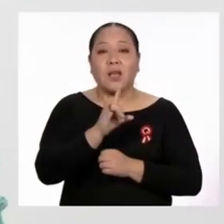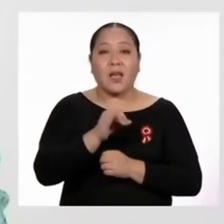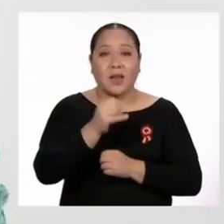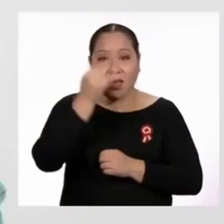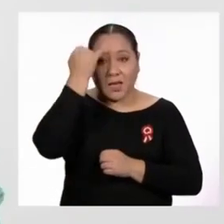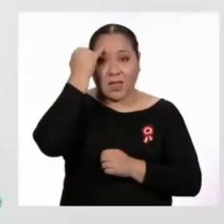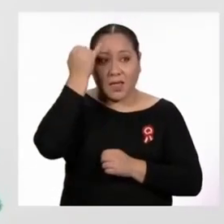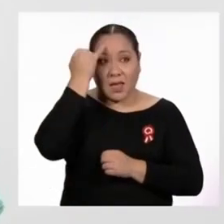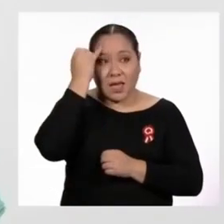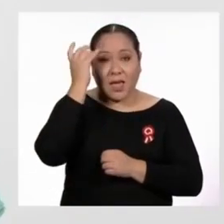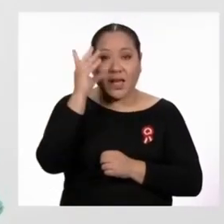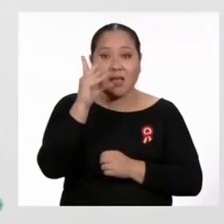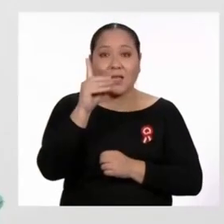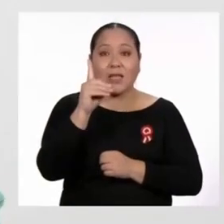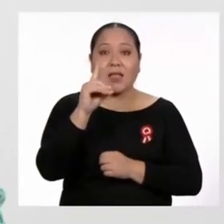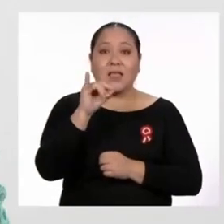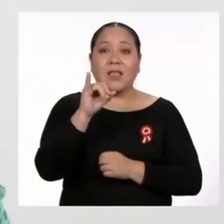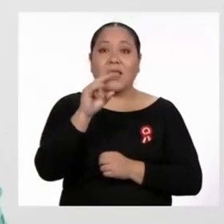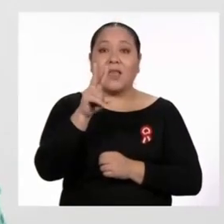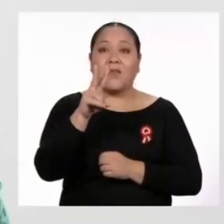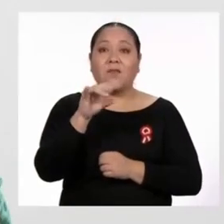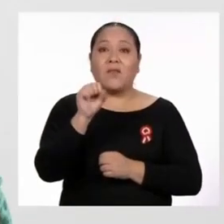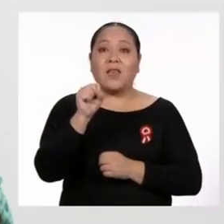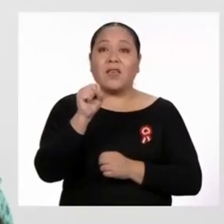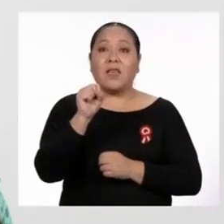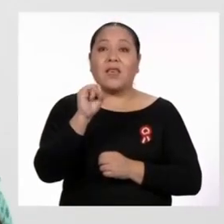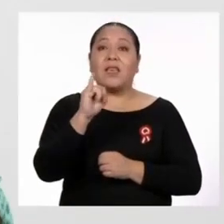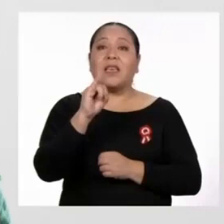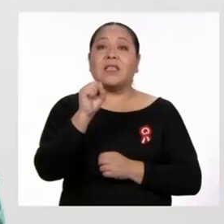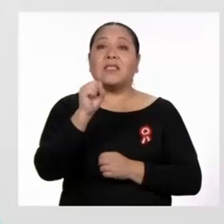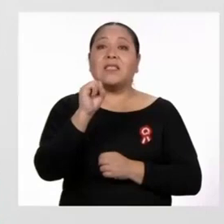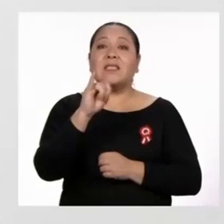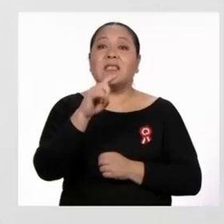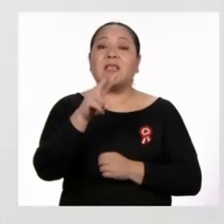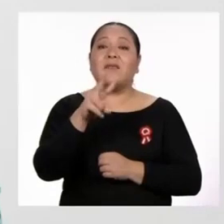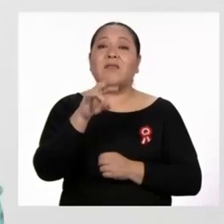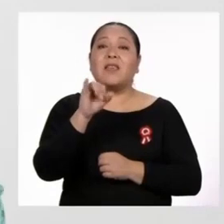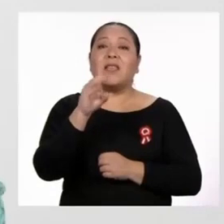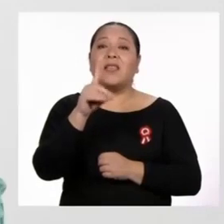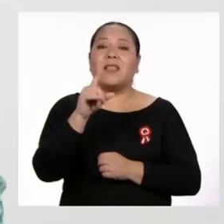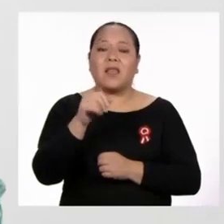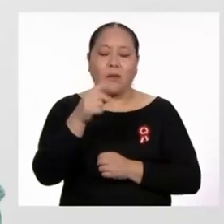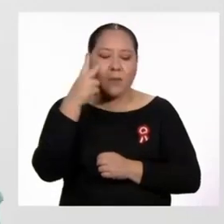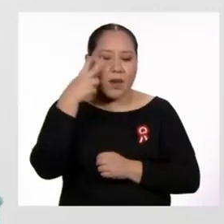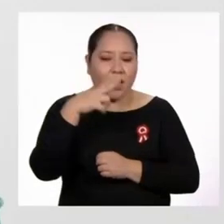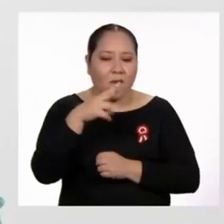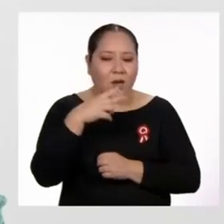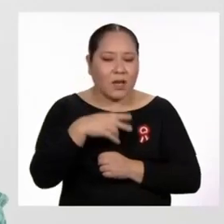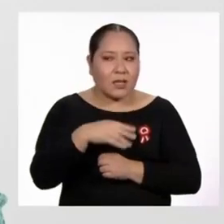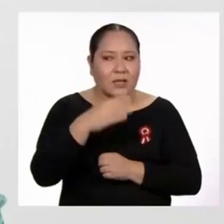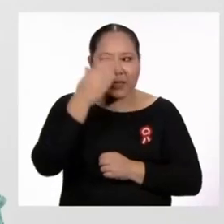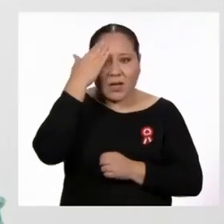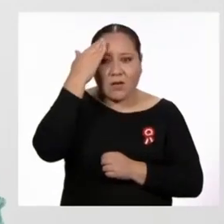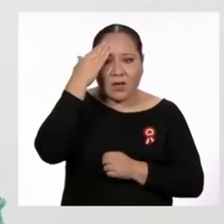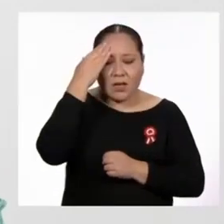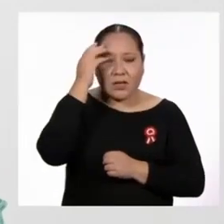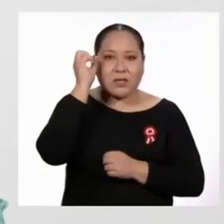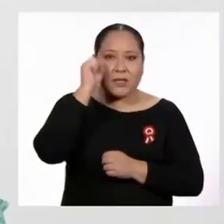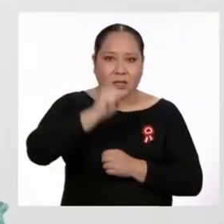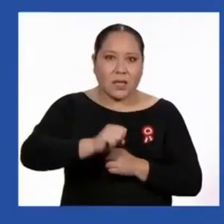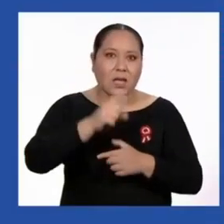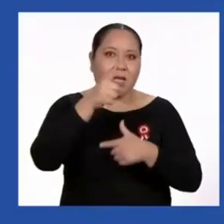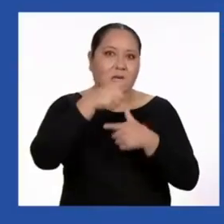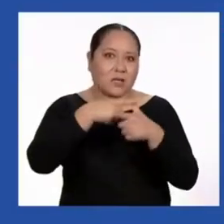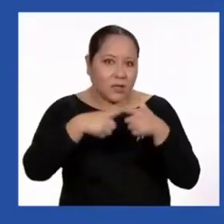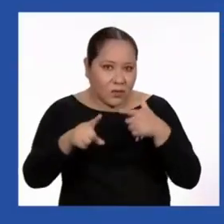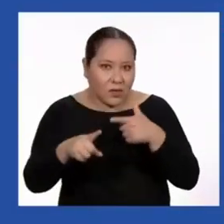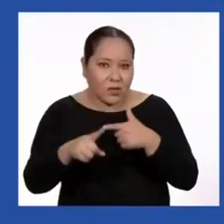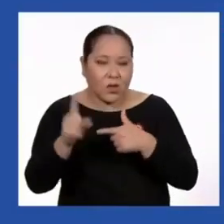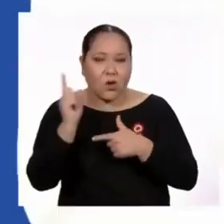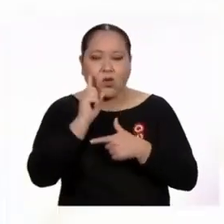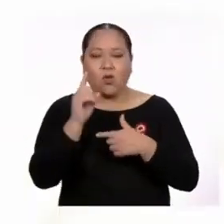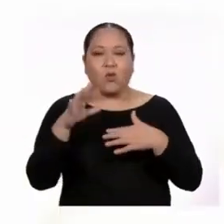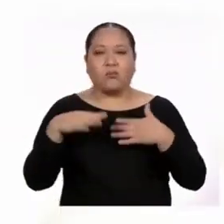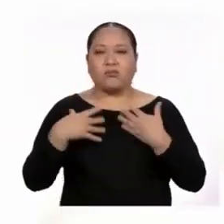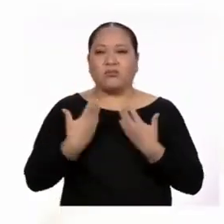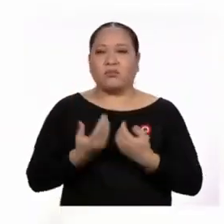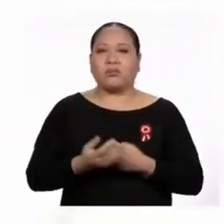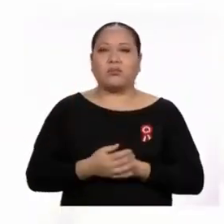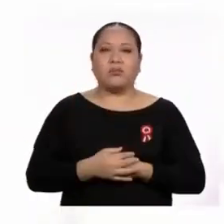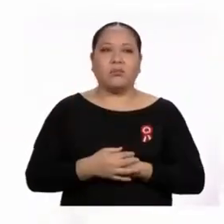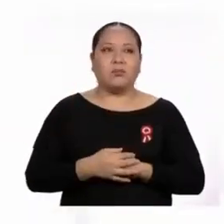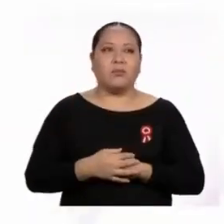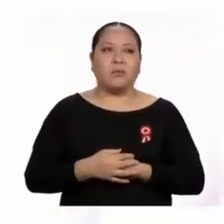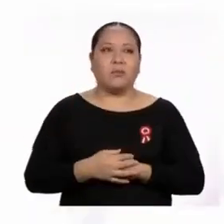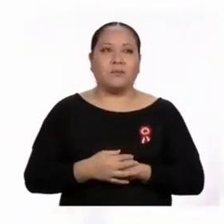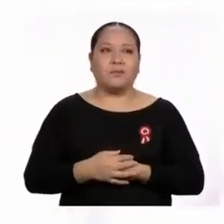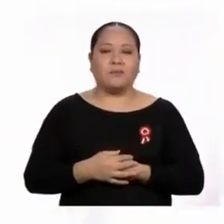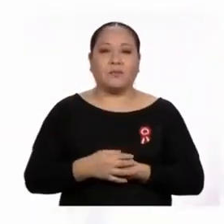tan solo viendo un número sepas si un número es divisible por otro sin necesidad de hacer tantas divisiones.